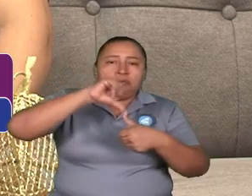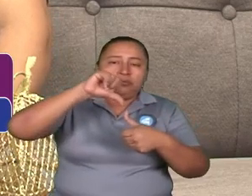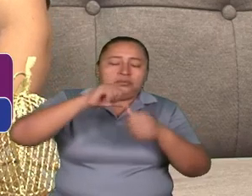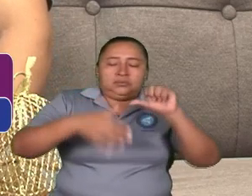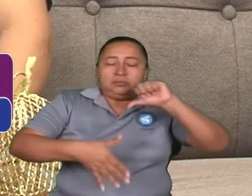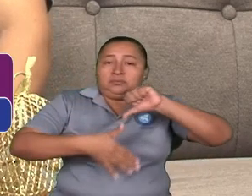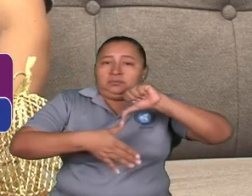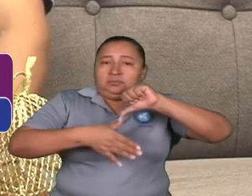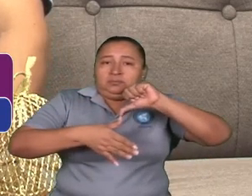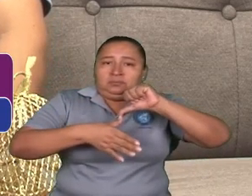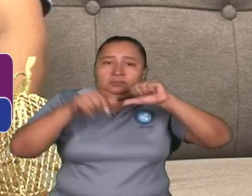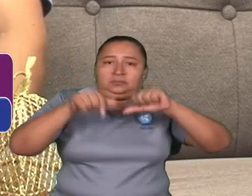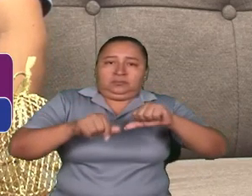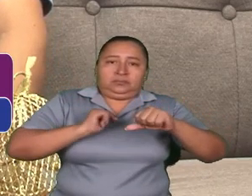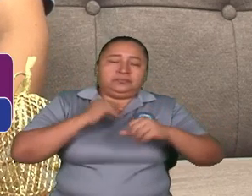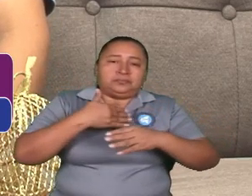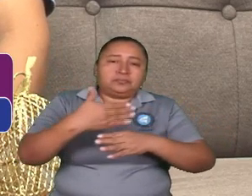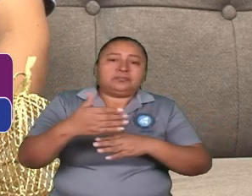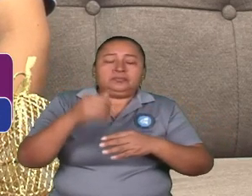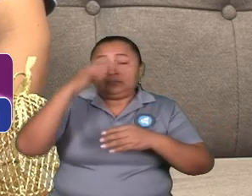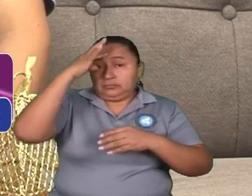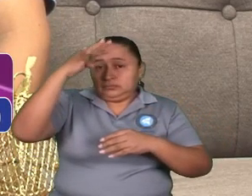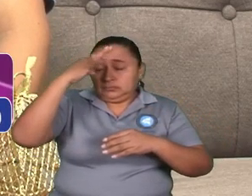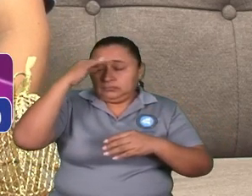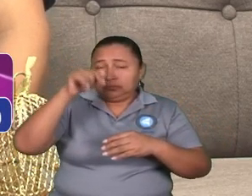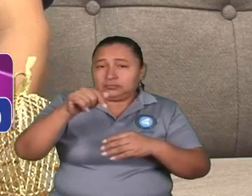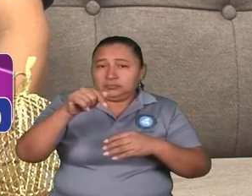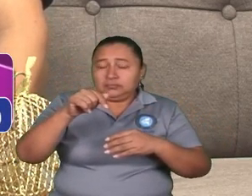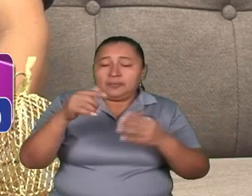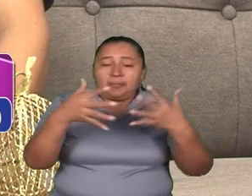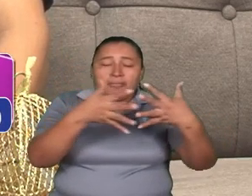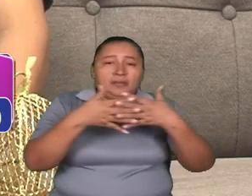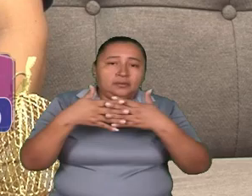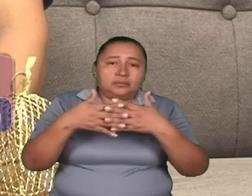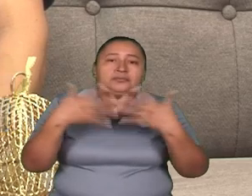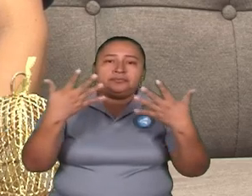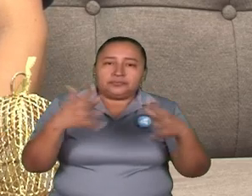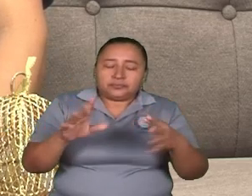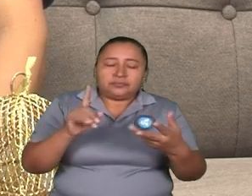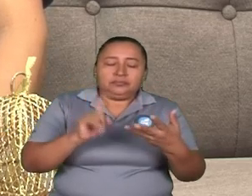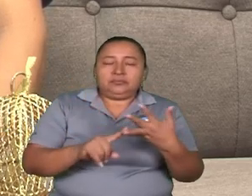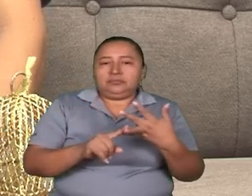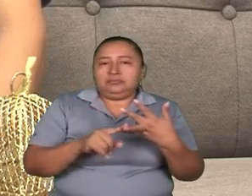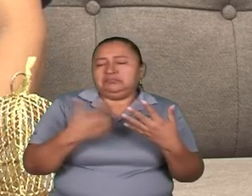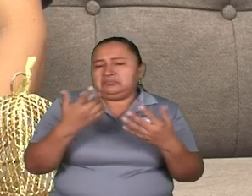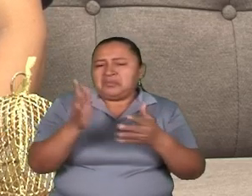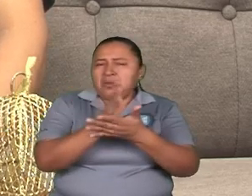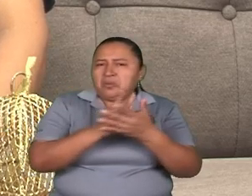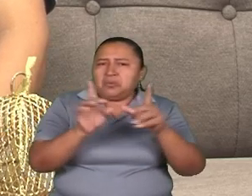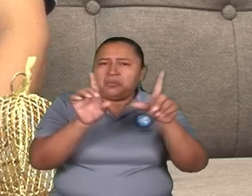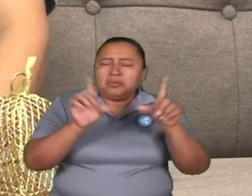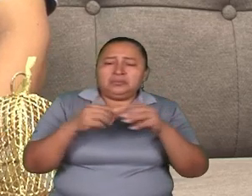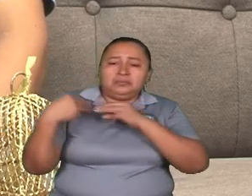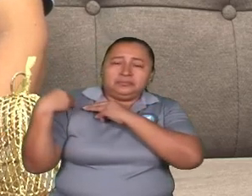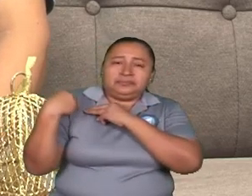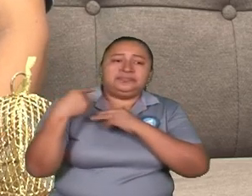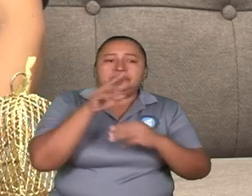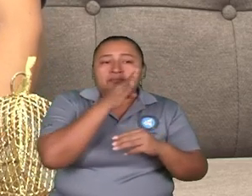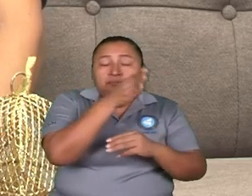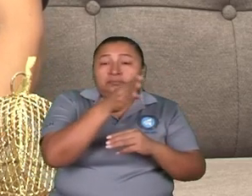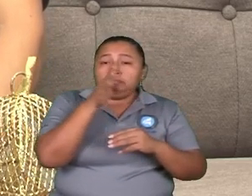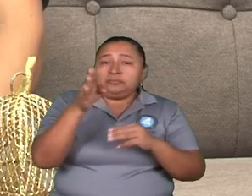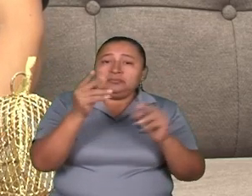2019 para el turismo nicaragüense, hemos visto que los cruceros no han parado, hemos visto a ustedes multiplicados en esfuerzo. ¿Qué es lo que puede